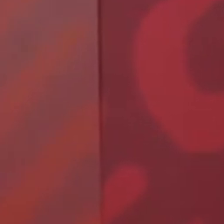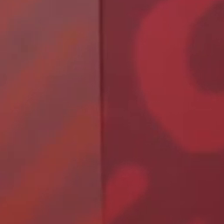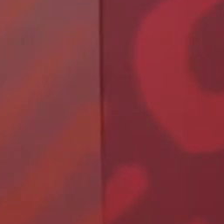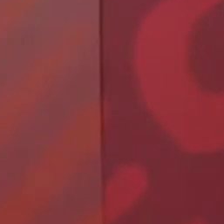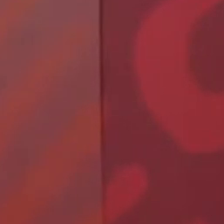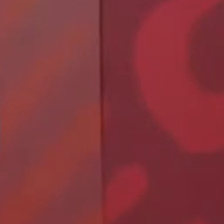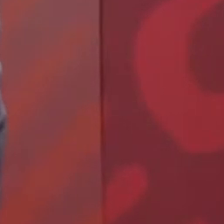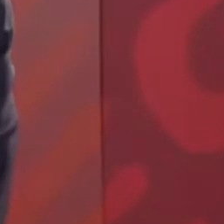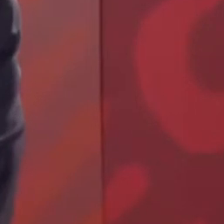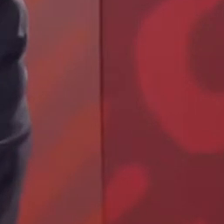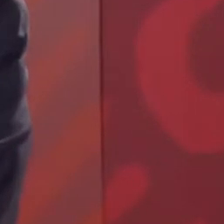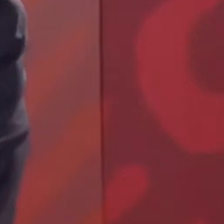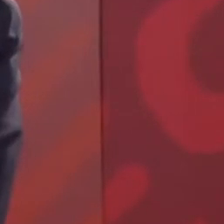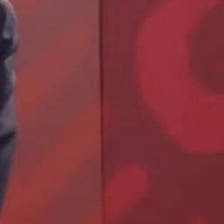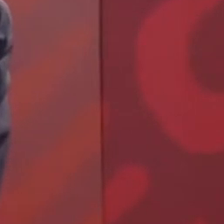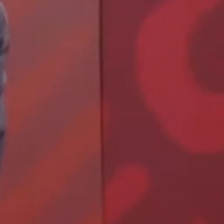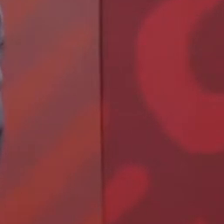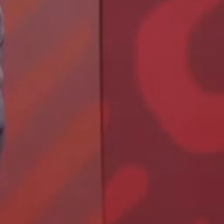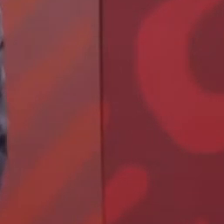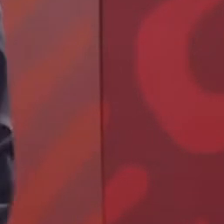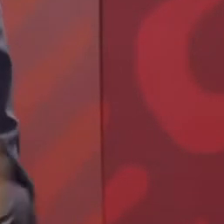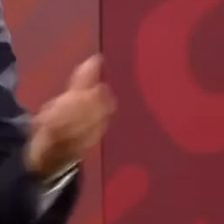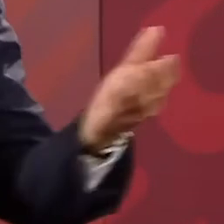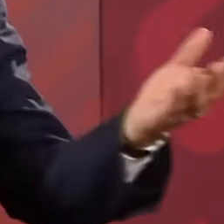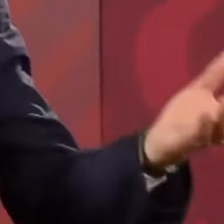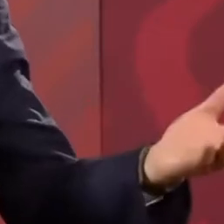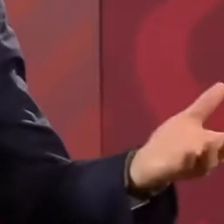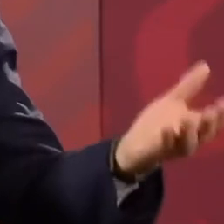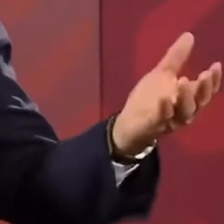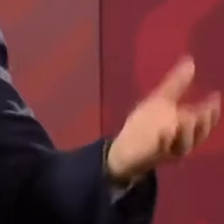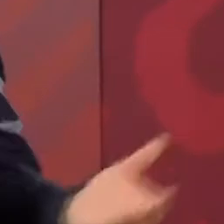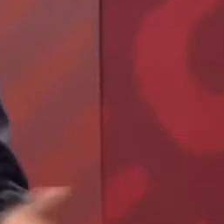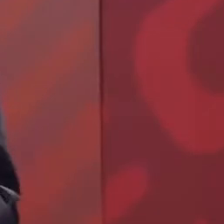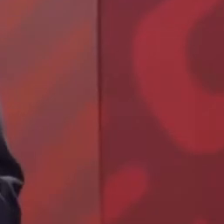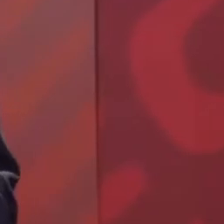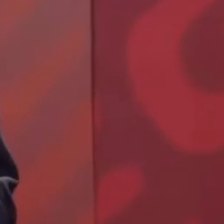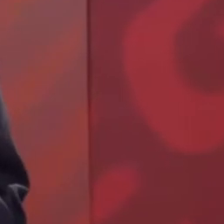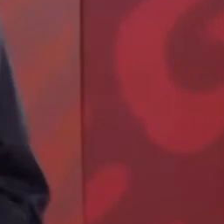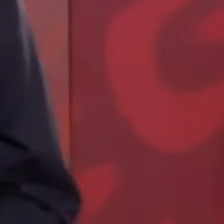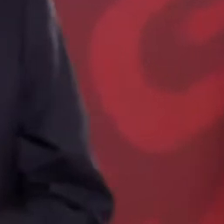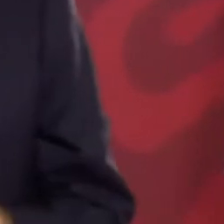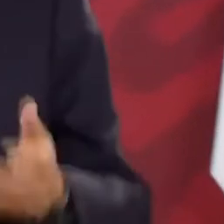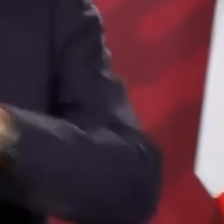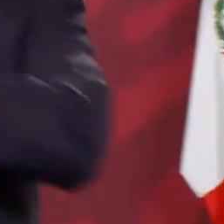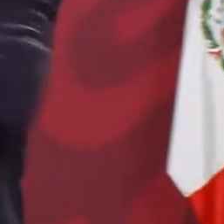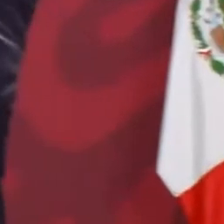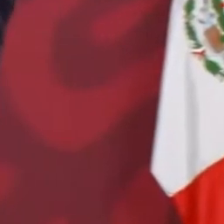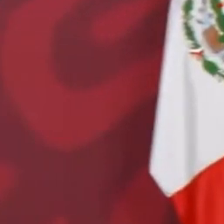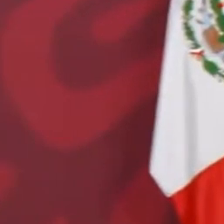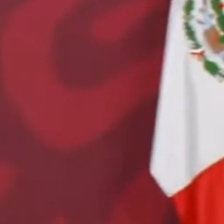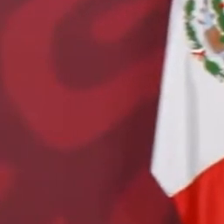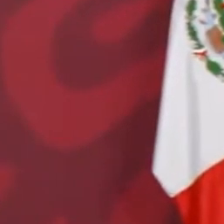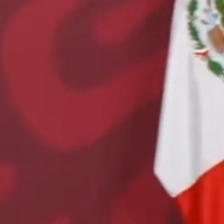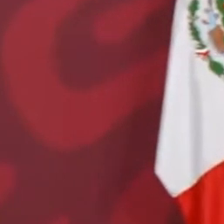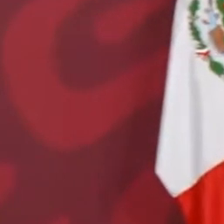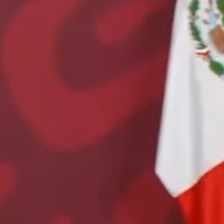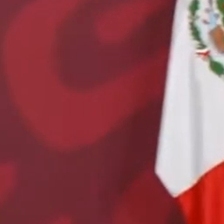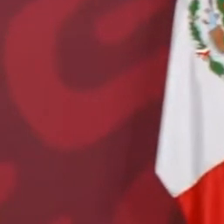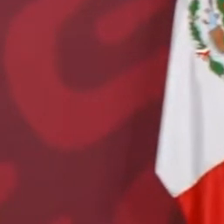entregaron los ferrocarriles nacionales? Imagínense lo que es acabar con los ferrocarriles,